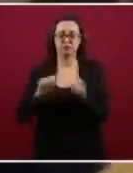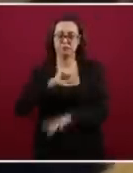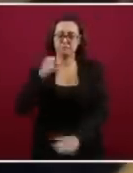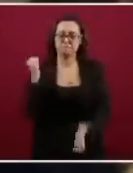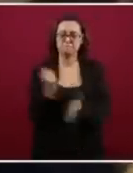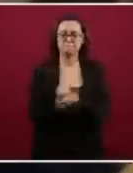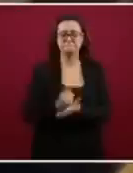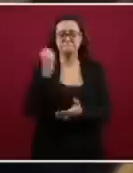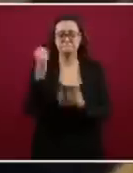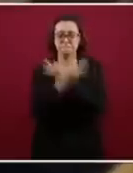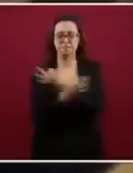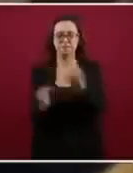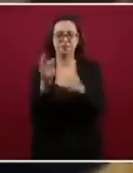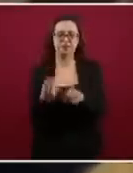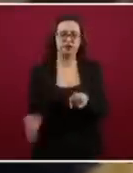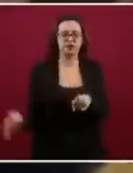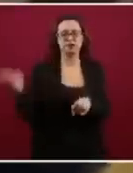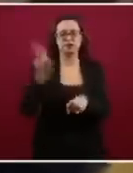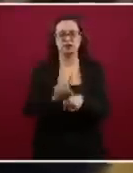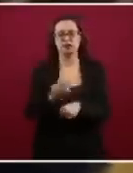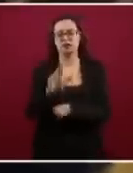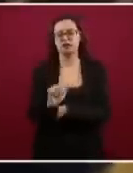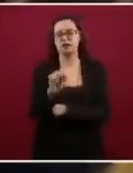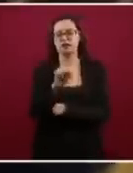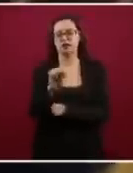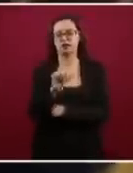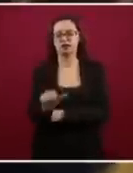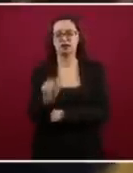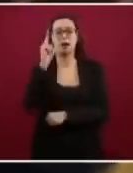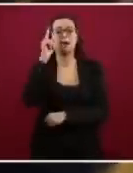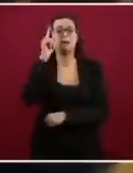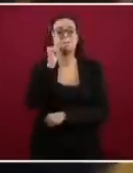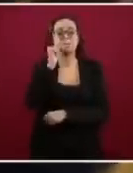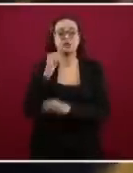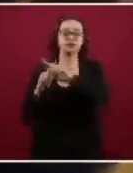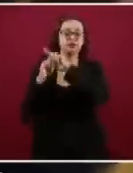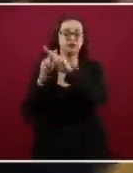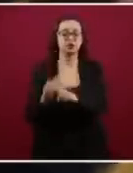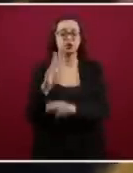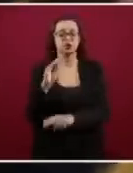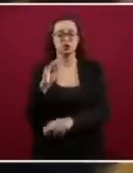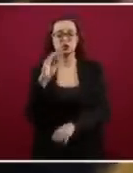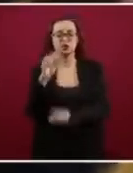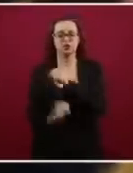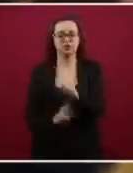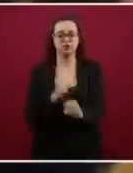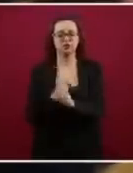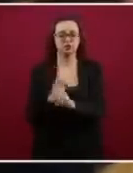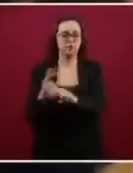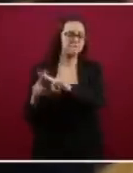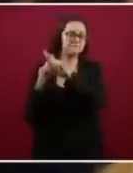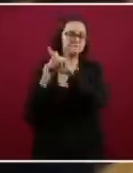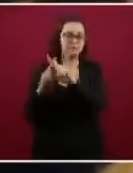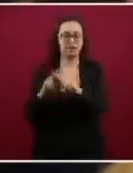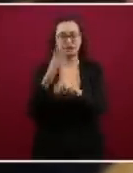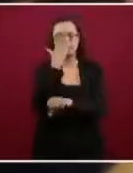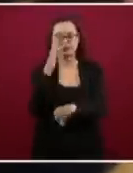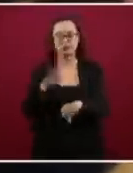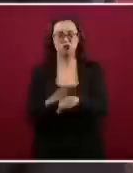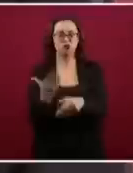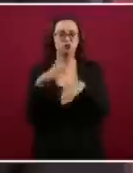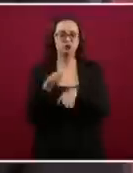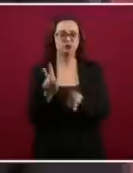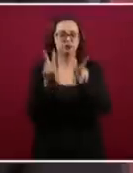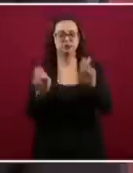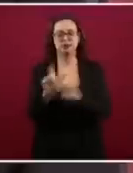conmemoración del Día de la Raza. Mañana se cumplen 90 años de esta conmemoración con motivo de la